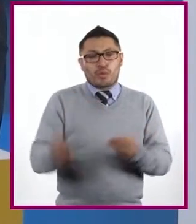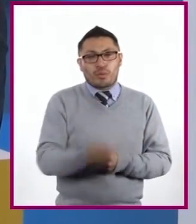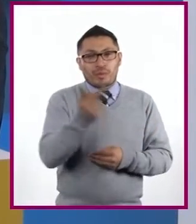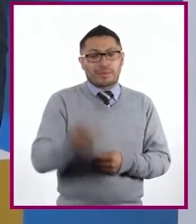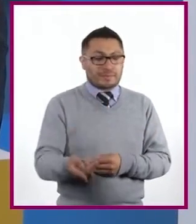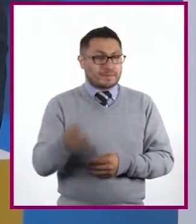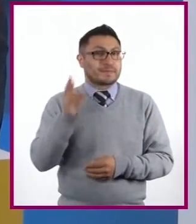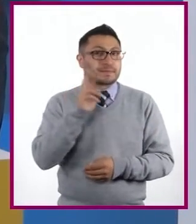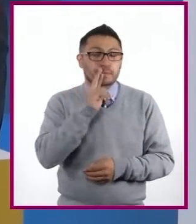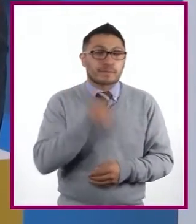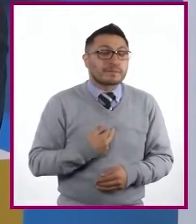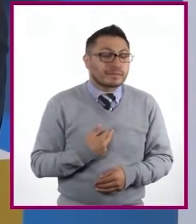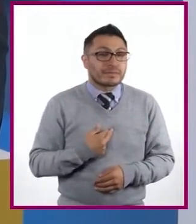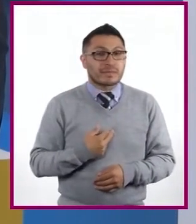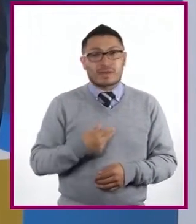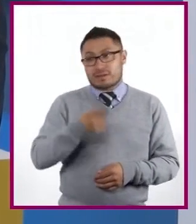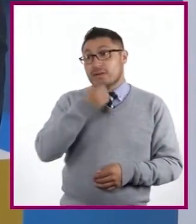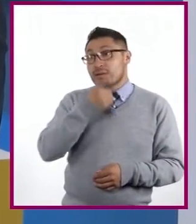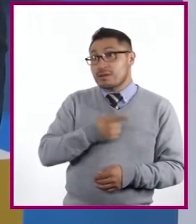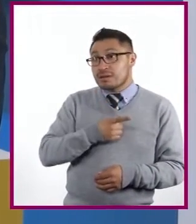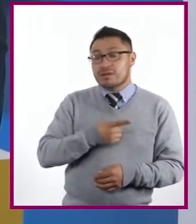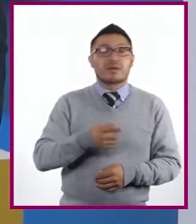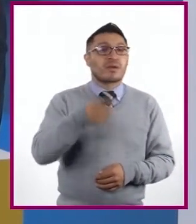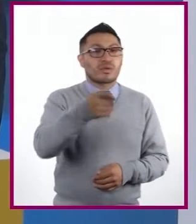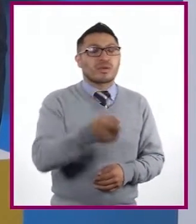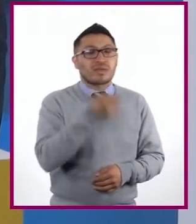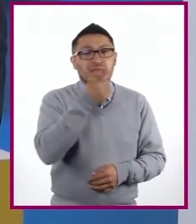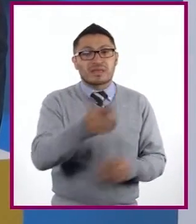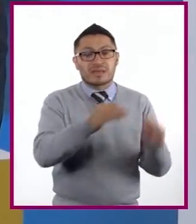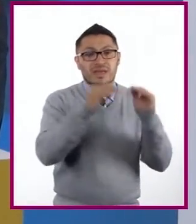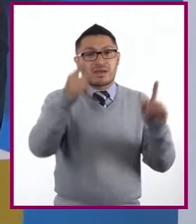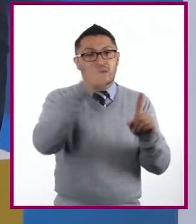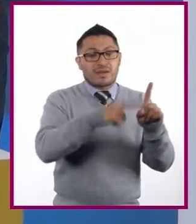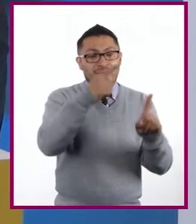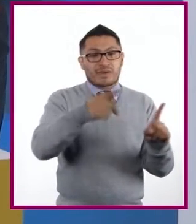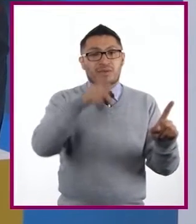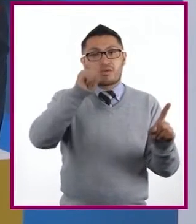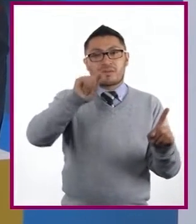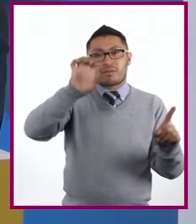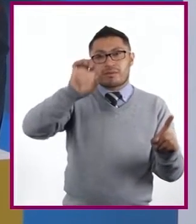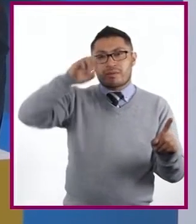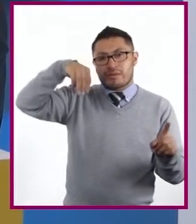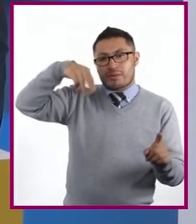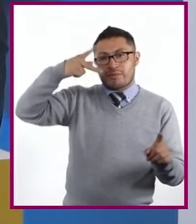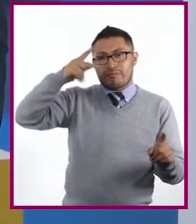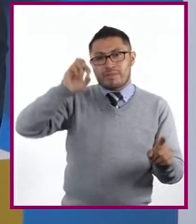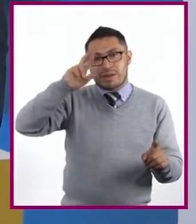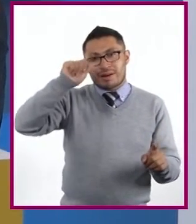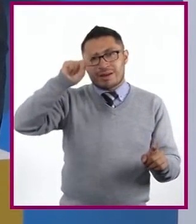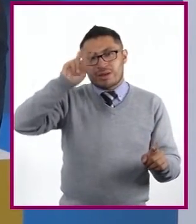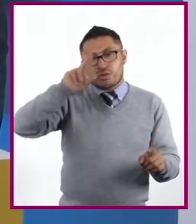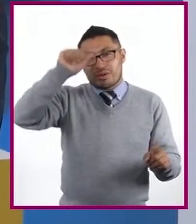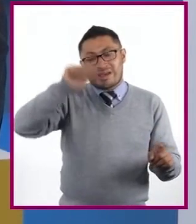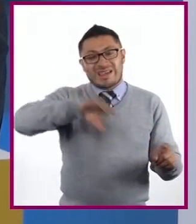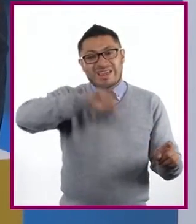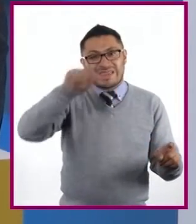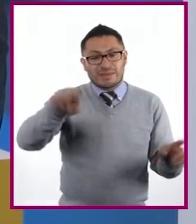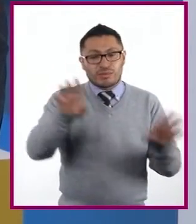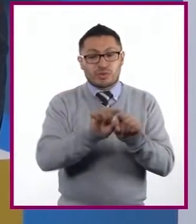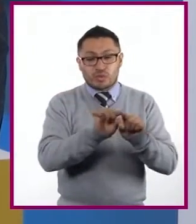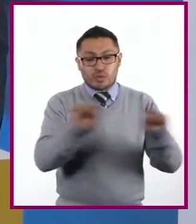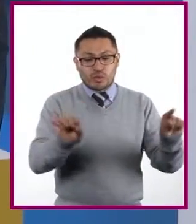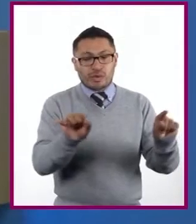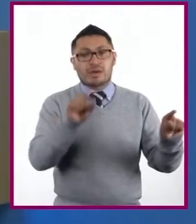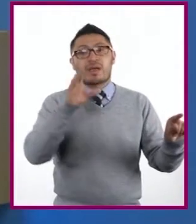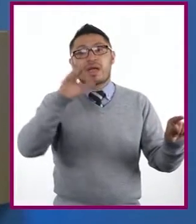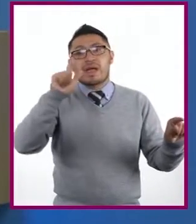Primero, ¿por qué cuando da la definición de equilibrio térmico habla de temperatura y cuando dio la fórmula habló de